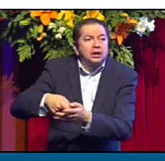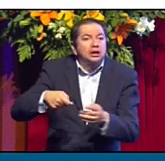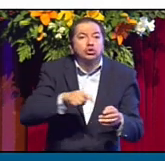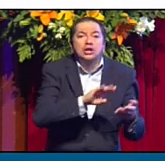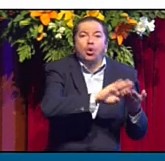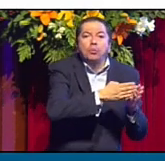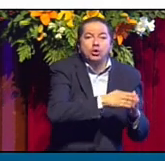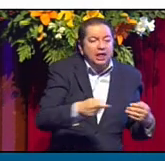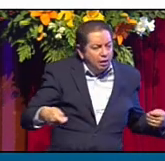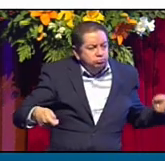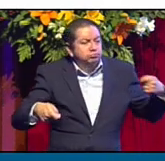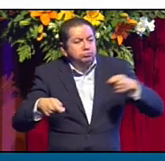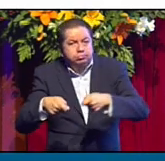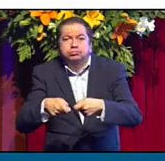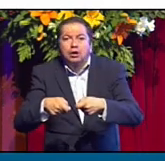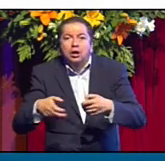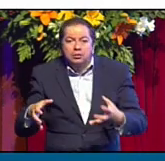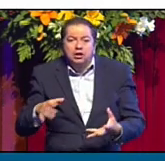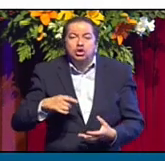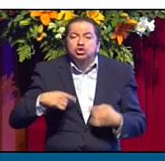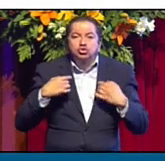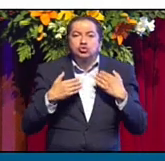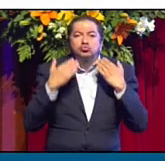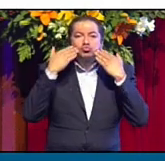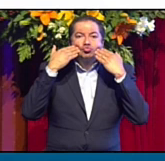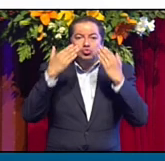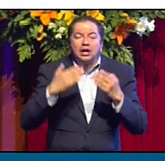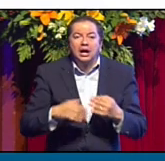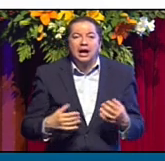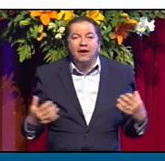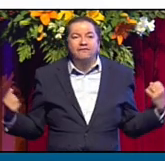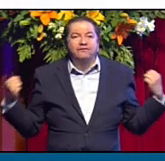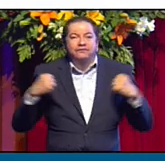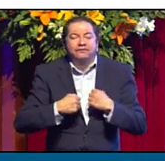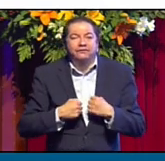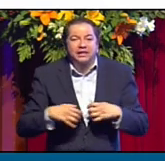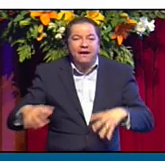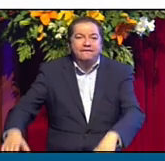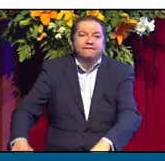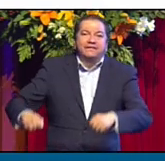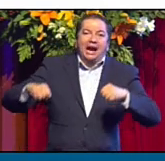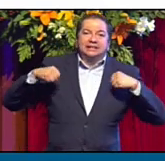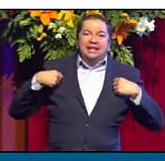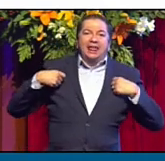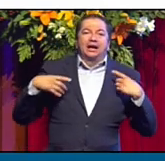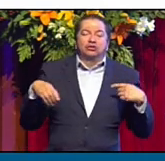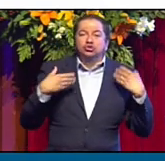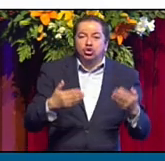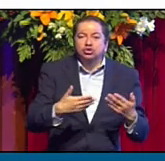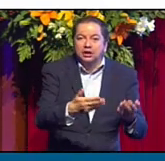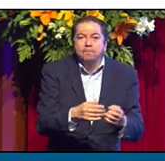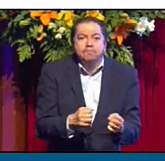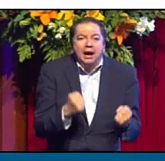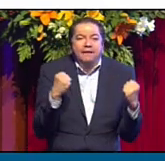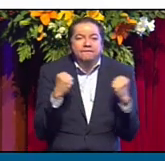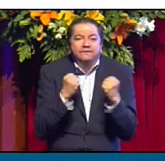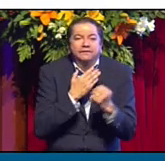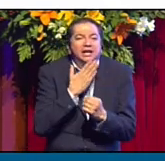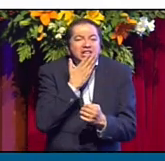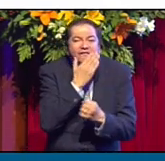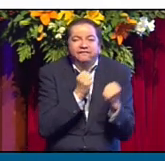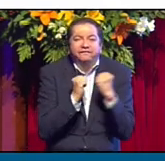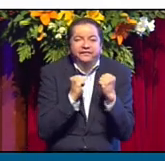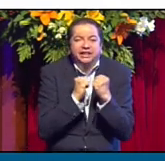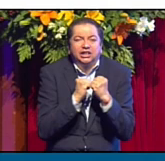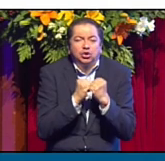La comunidad. Donde le regalamos frazadas, particularmente a nuestros adultos mayores, frazadas para pasar un invierno que